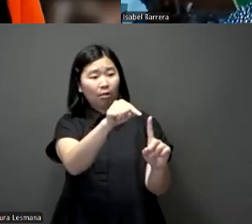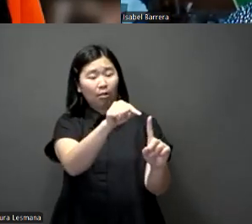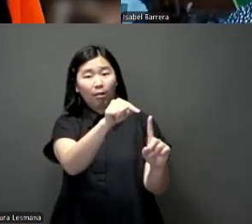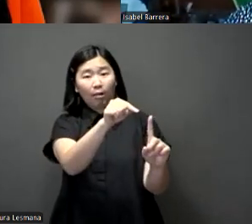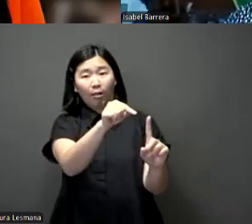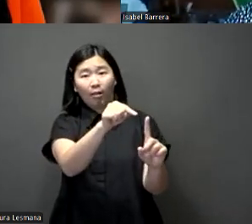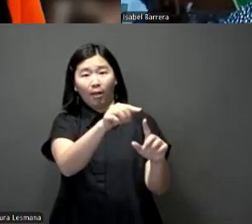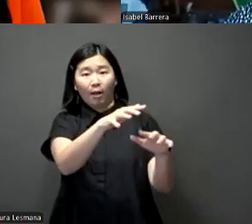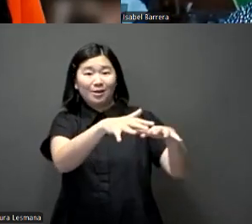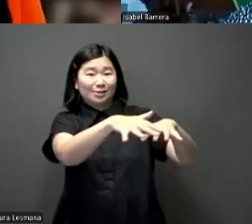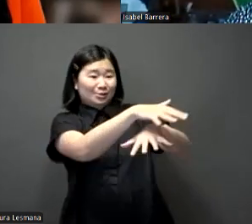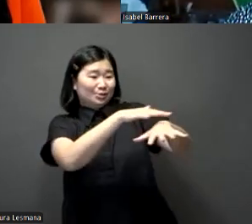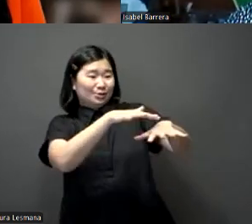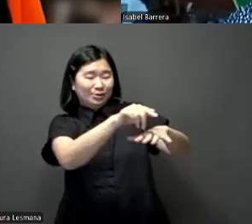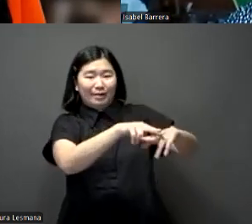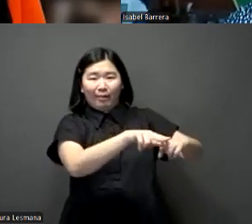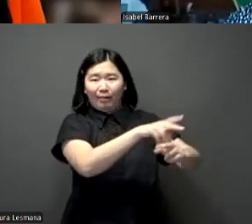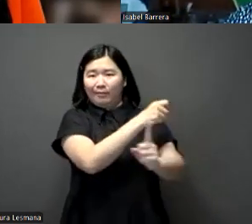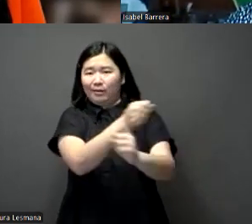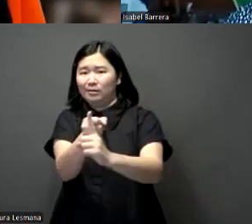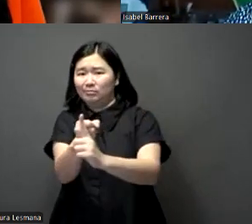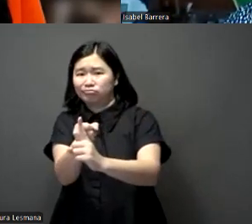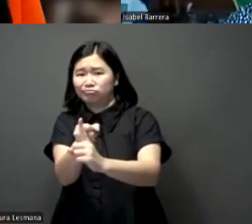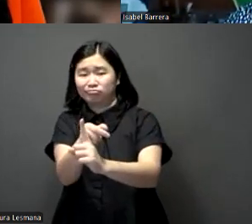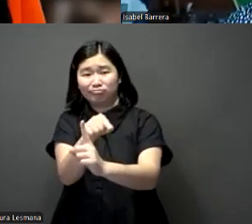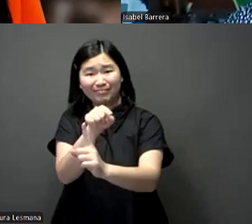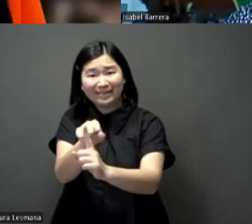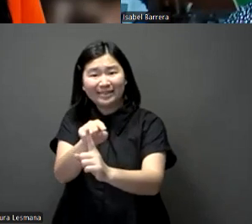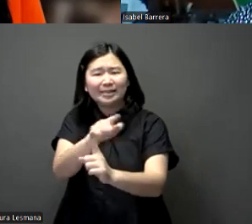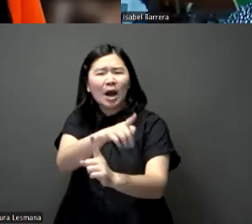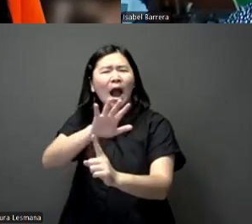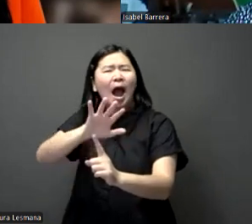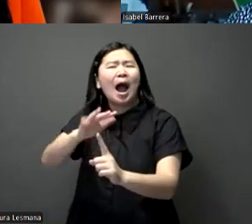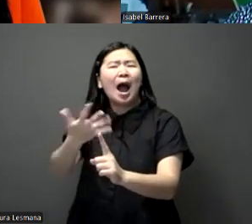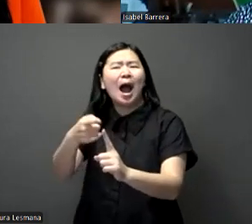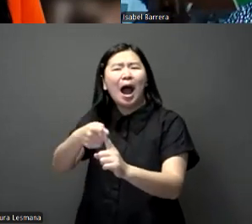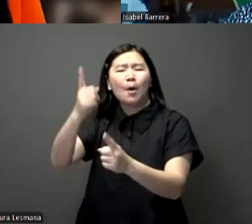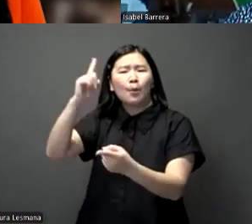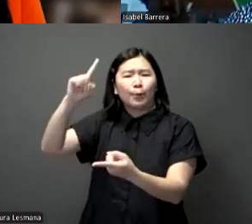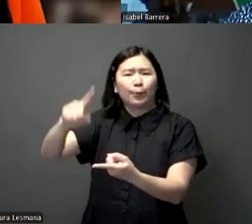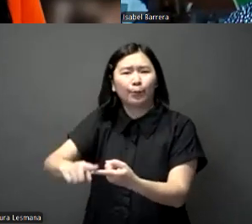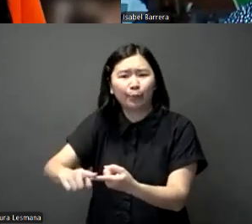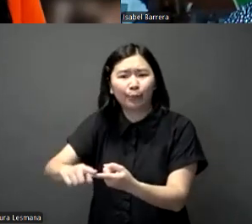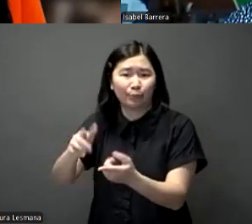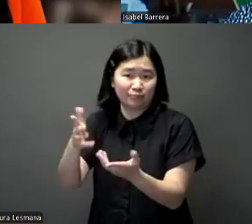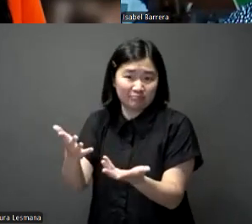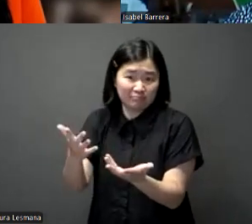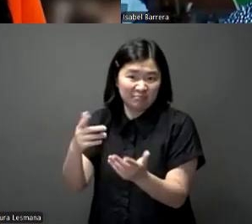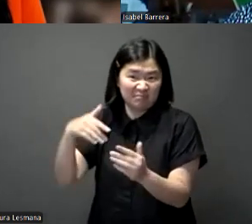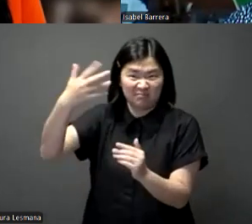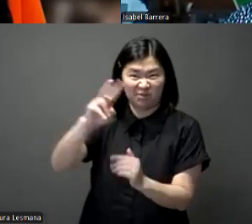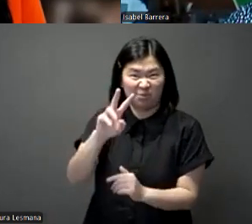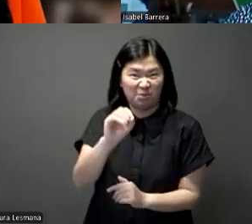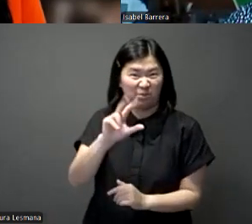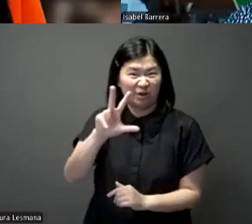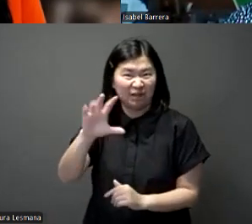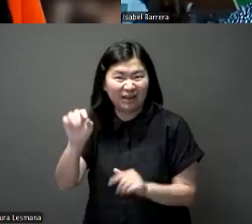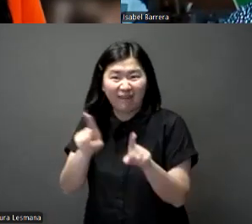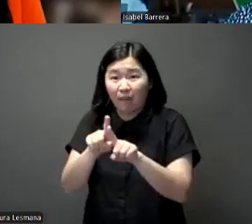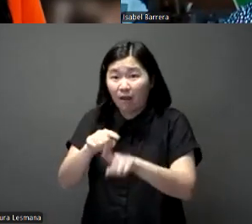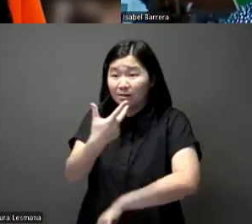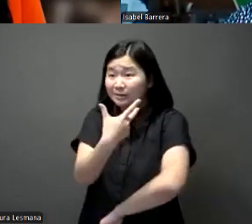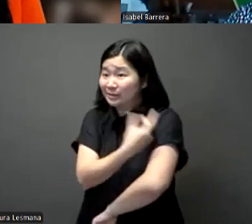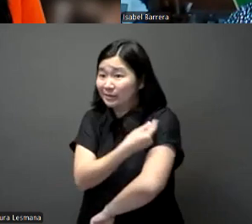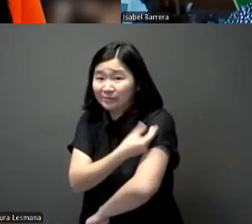salubridad. Habrá acceso a agua purificada, limpia y de alcantarillado.